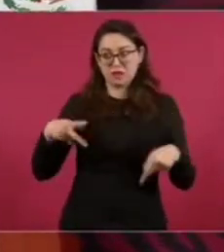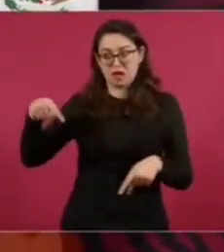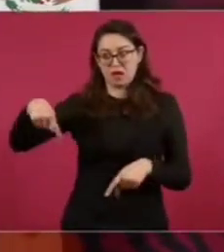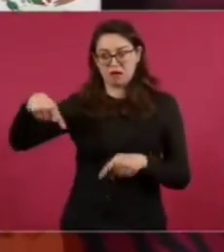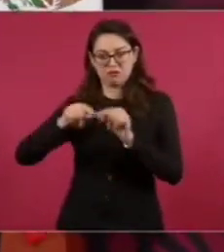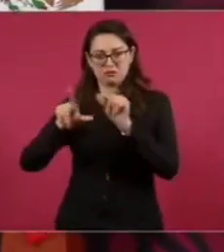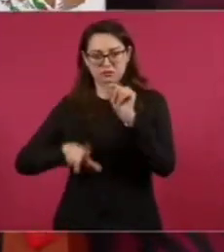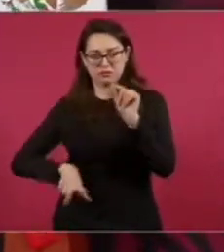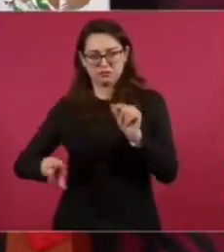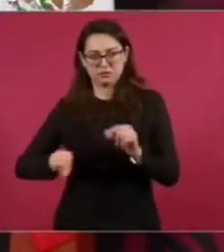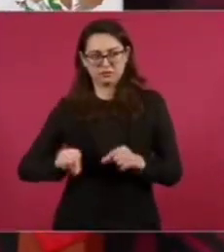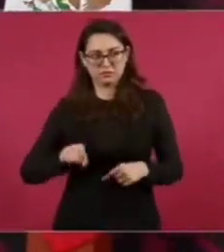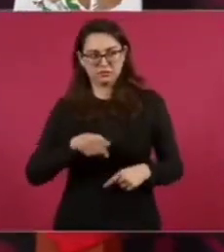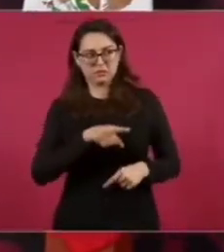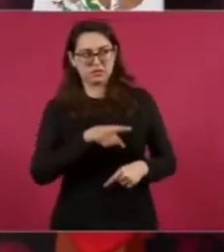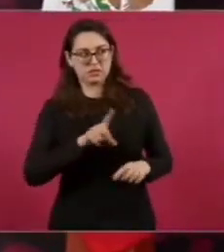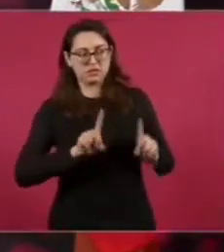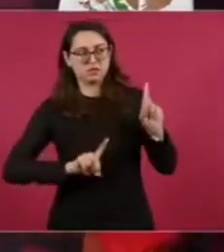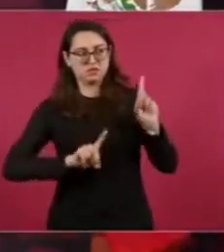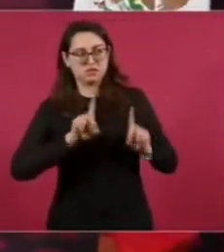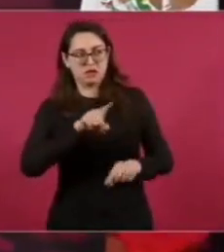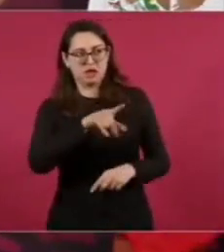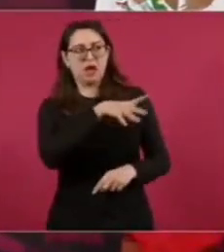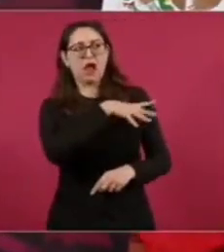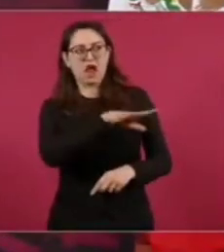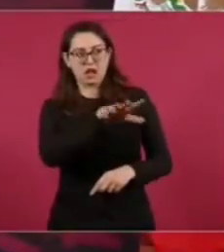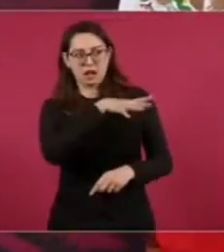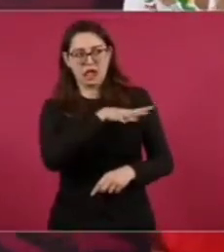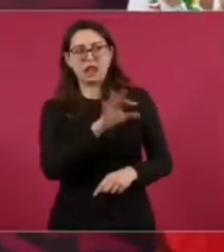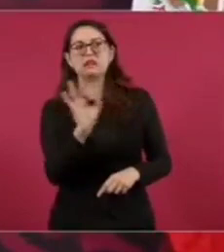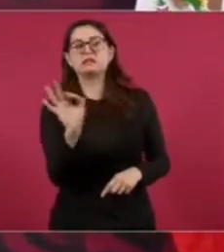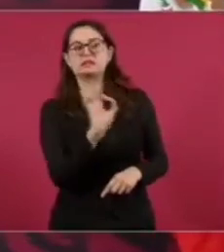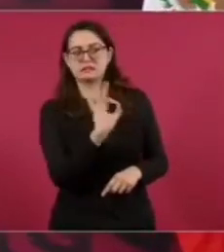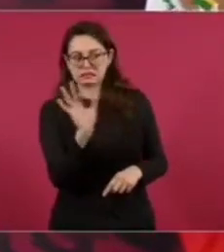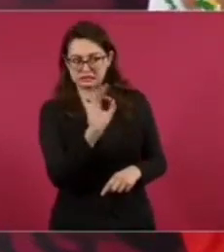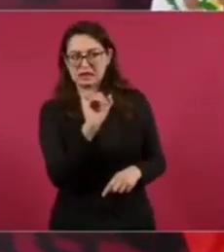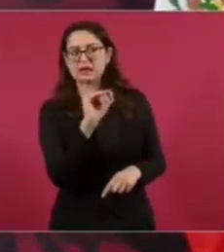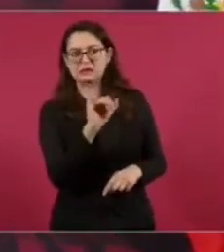si no se da a conocer el expediente?